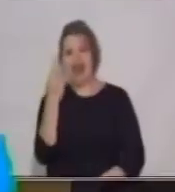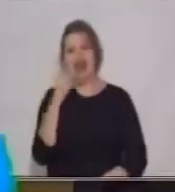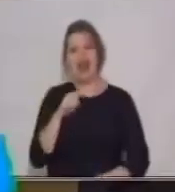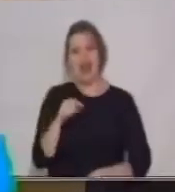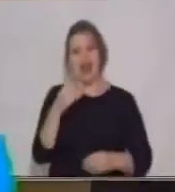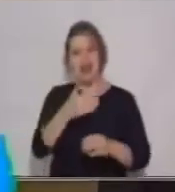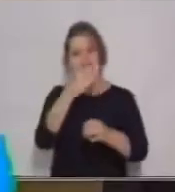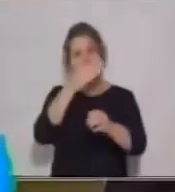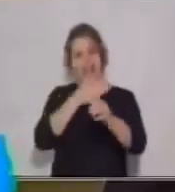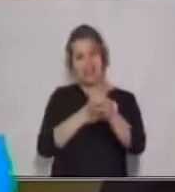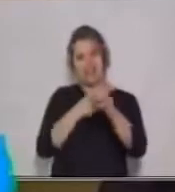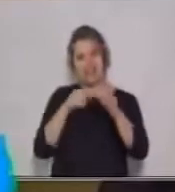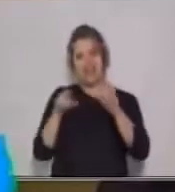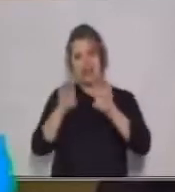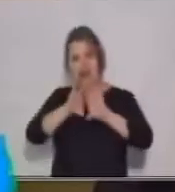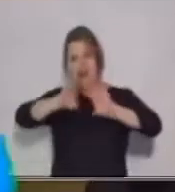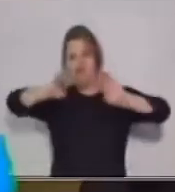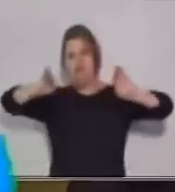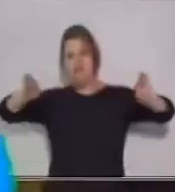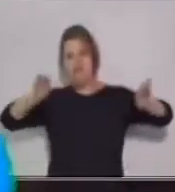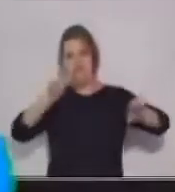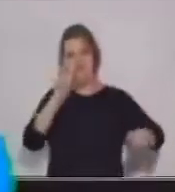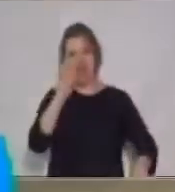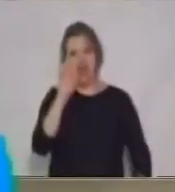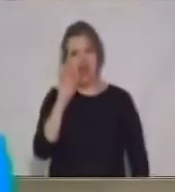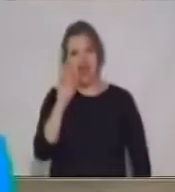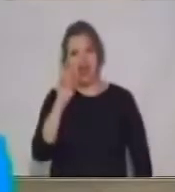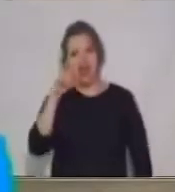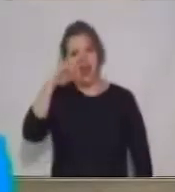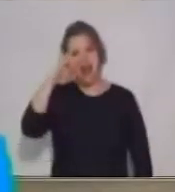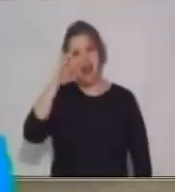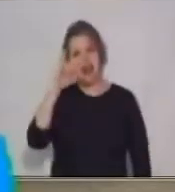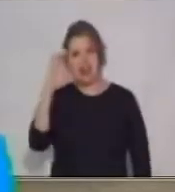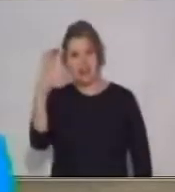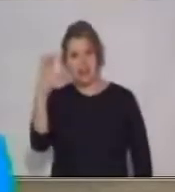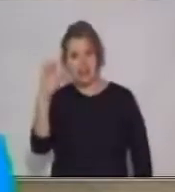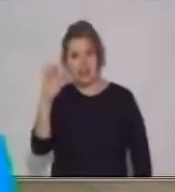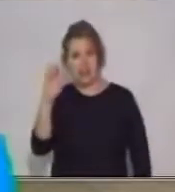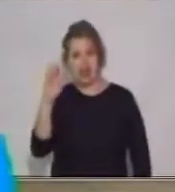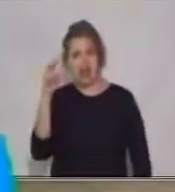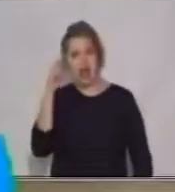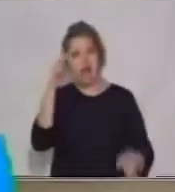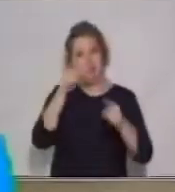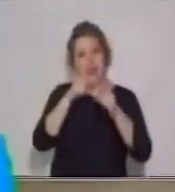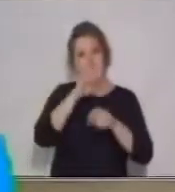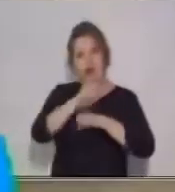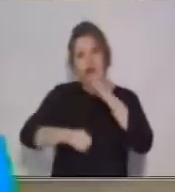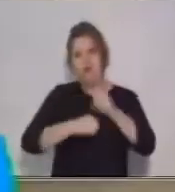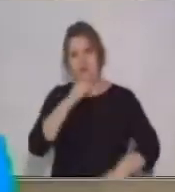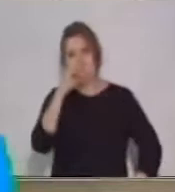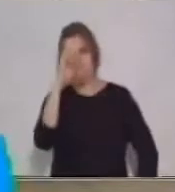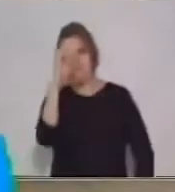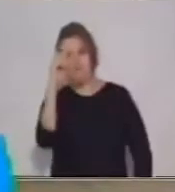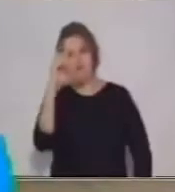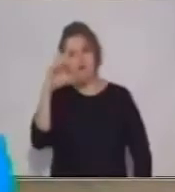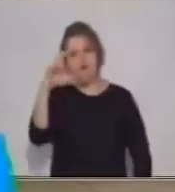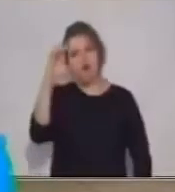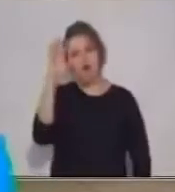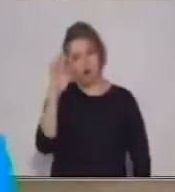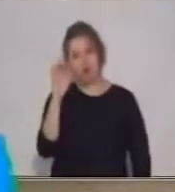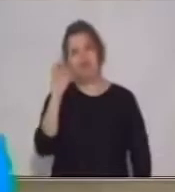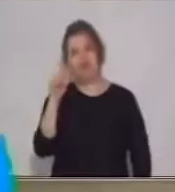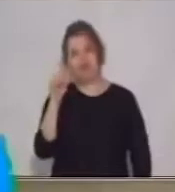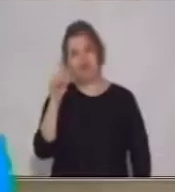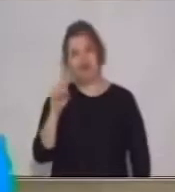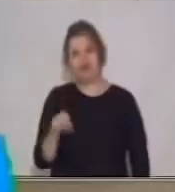y de la directriz. Así es como debe de expresarse la ecuación de la